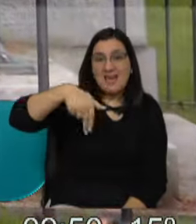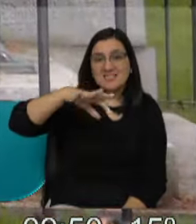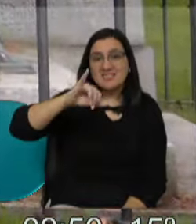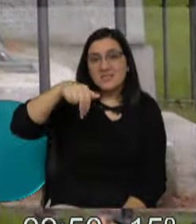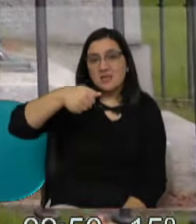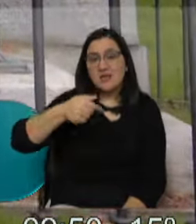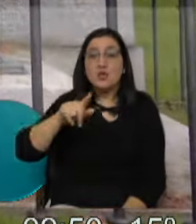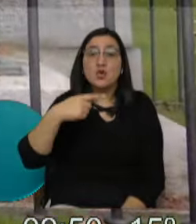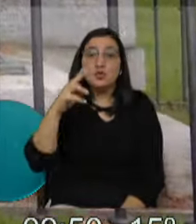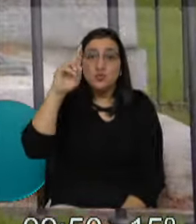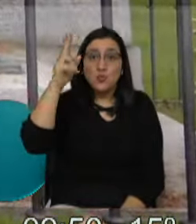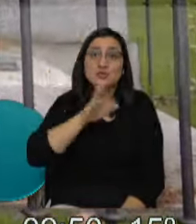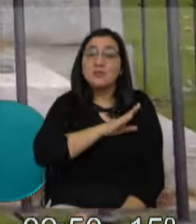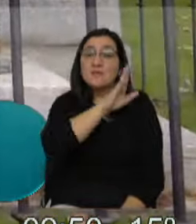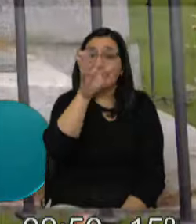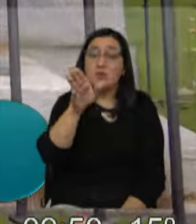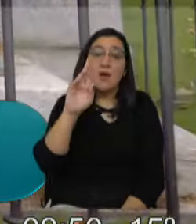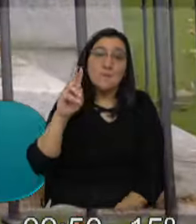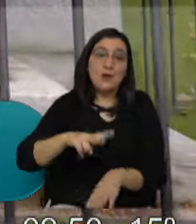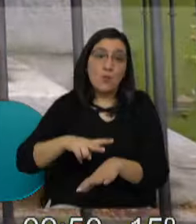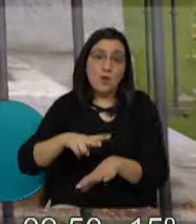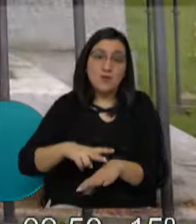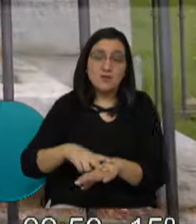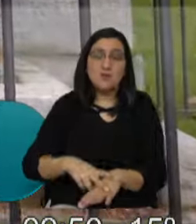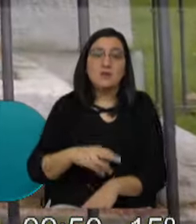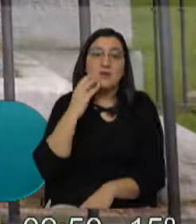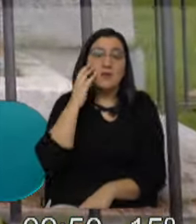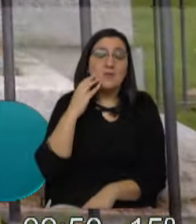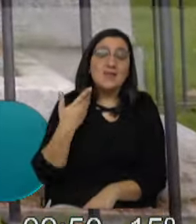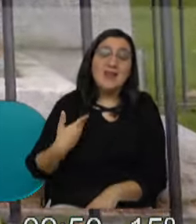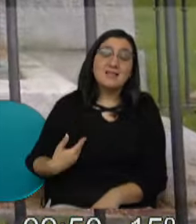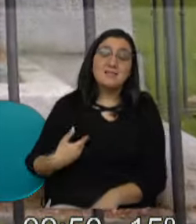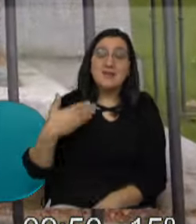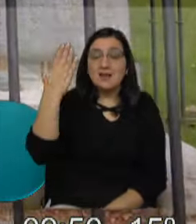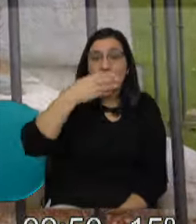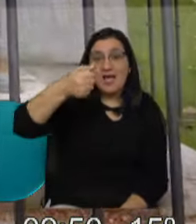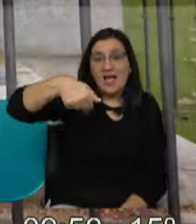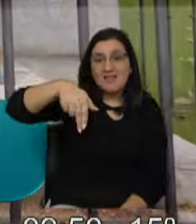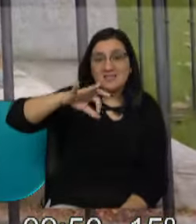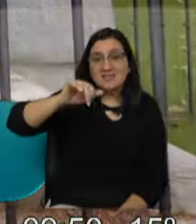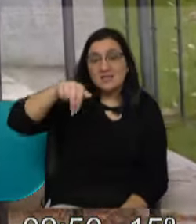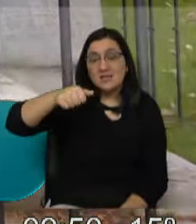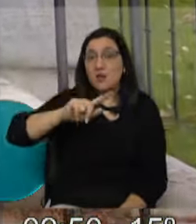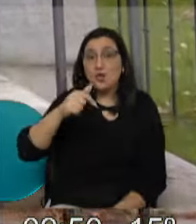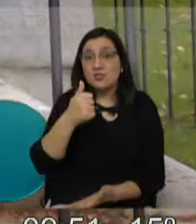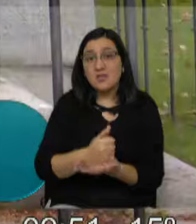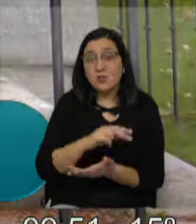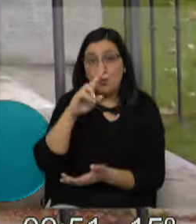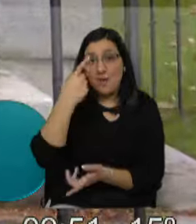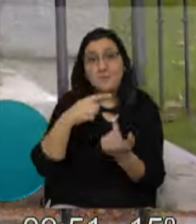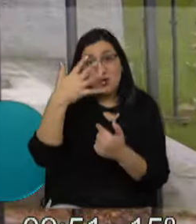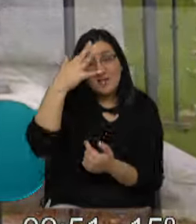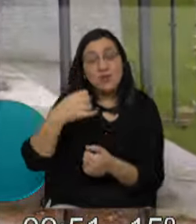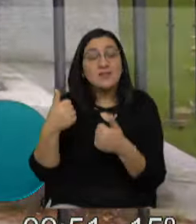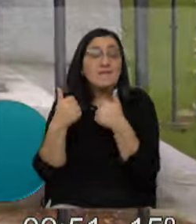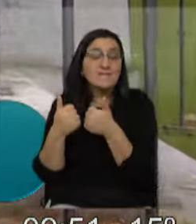estaban allí, que se habían ido al exilio a Paraguay. Así que aplausos. Me da pena que el Negro Ancina no pueda estar aquí en Uruguay. Sí. Pero creo que está